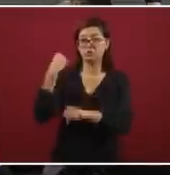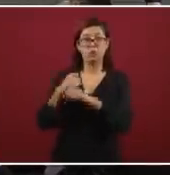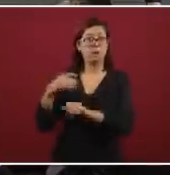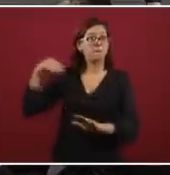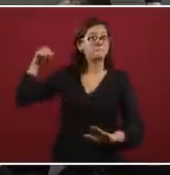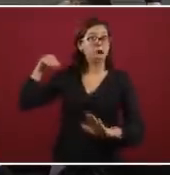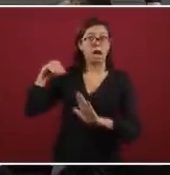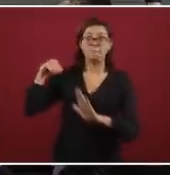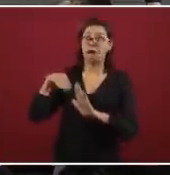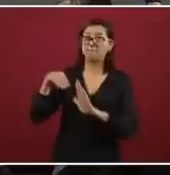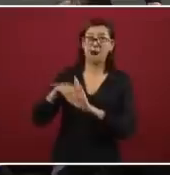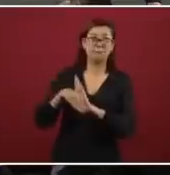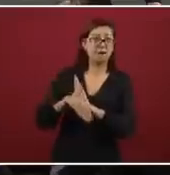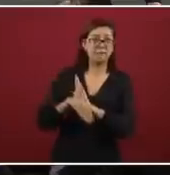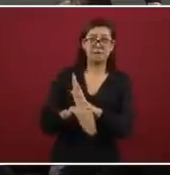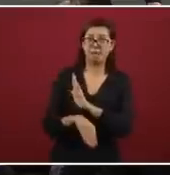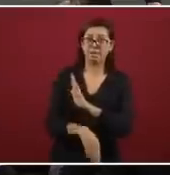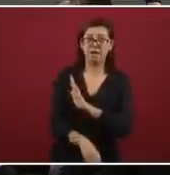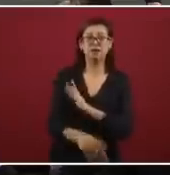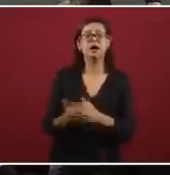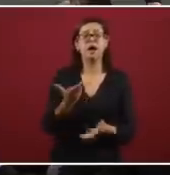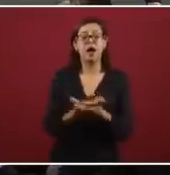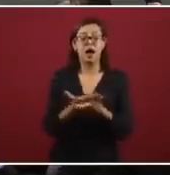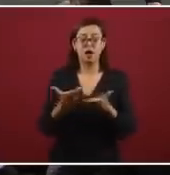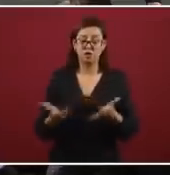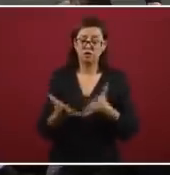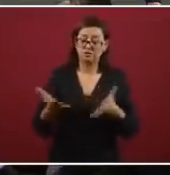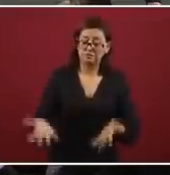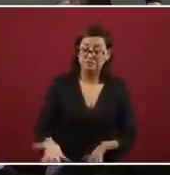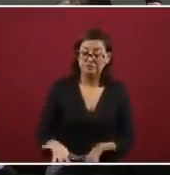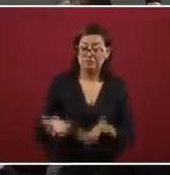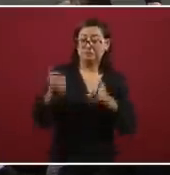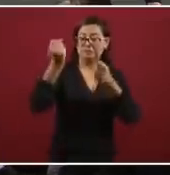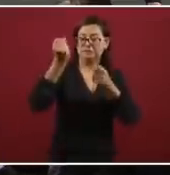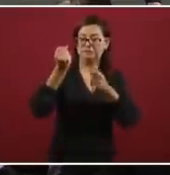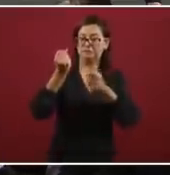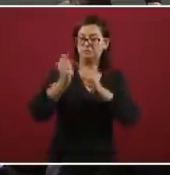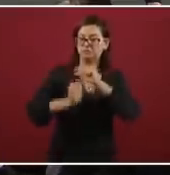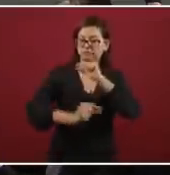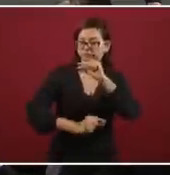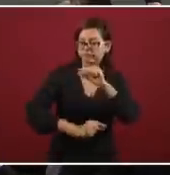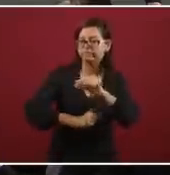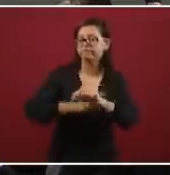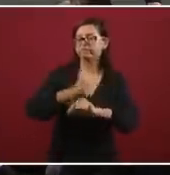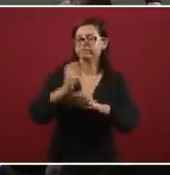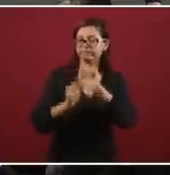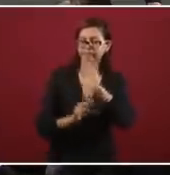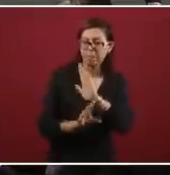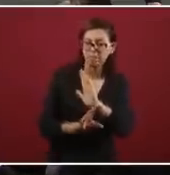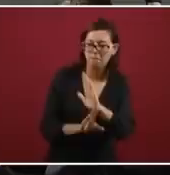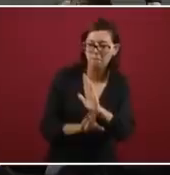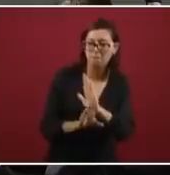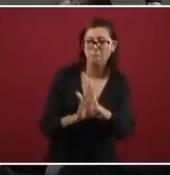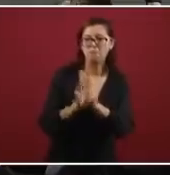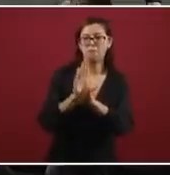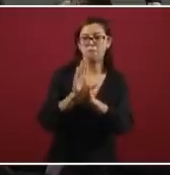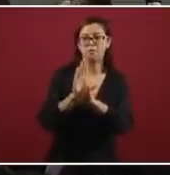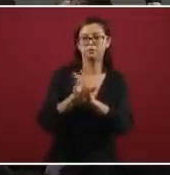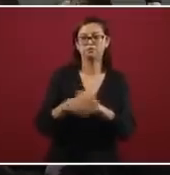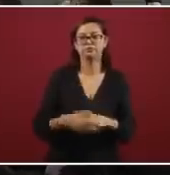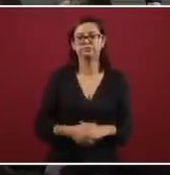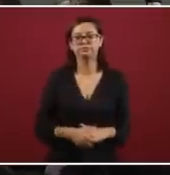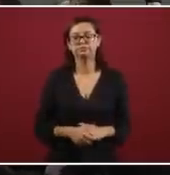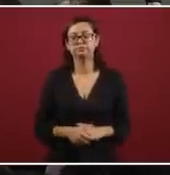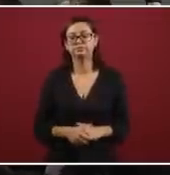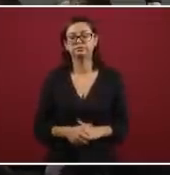estabilizó y hay un ligero repunte en estos días ya. La que sigue, por favor.